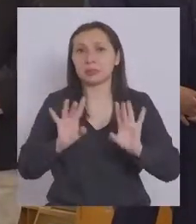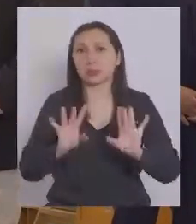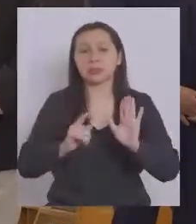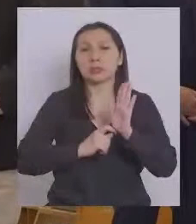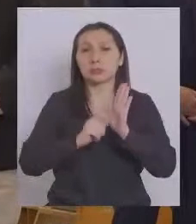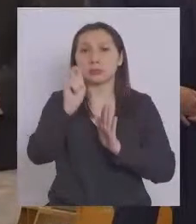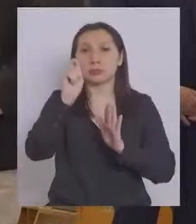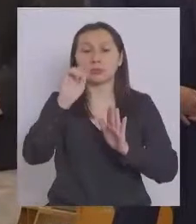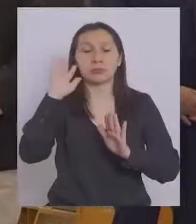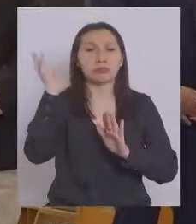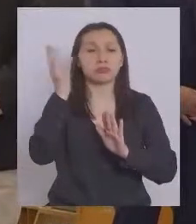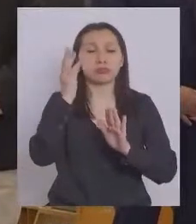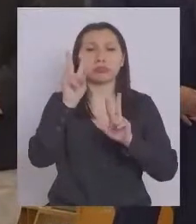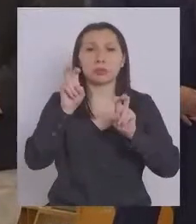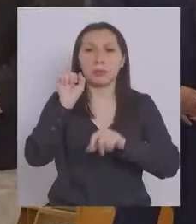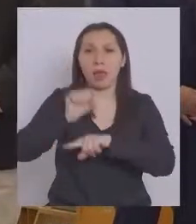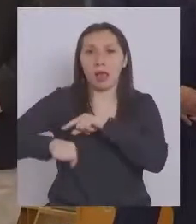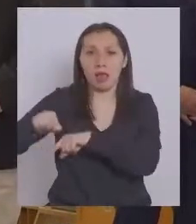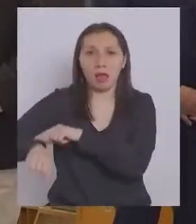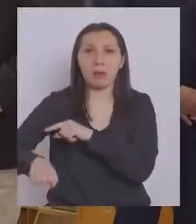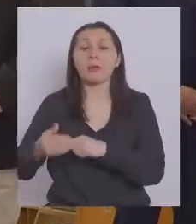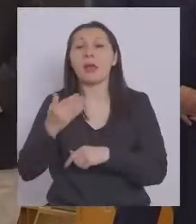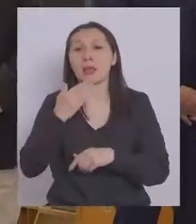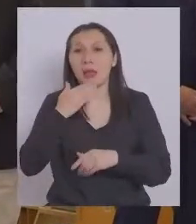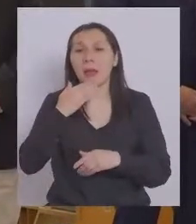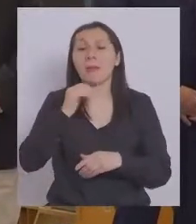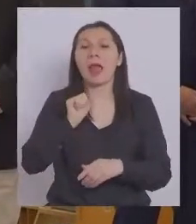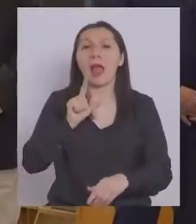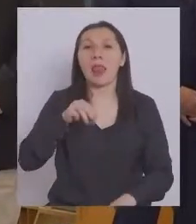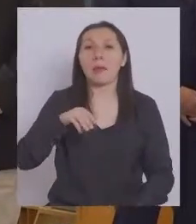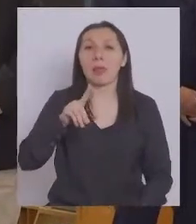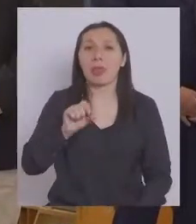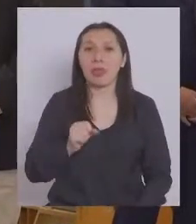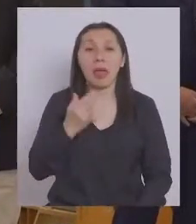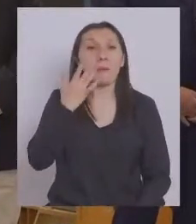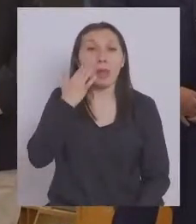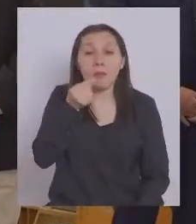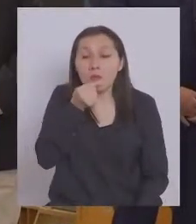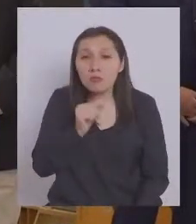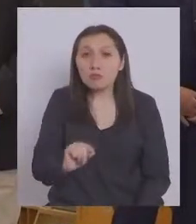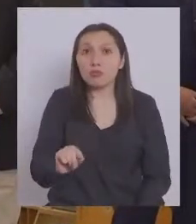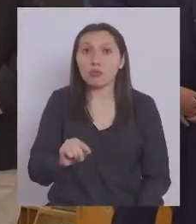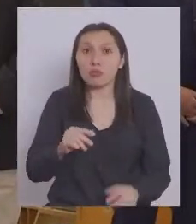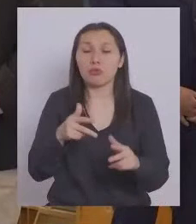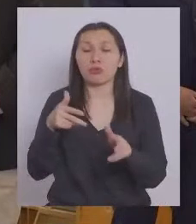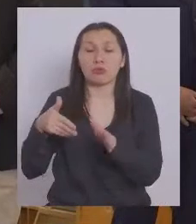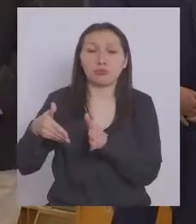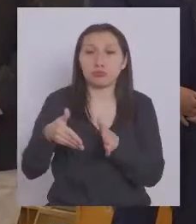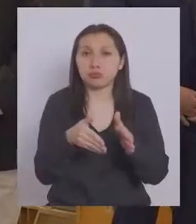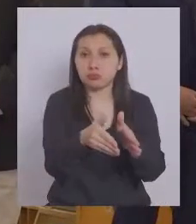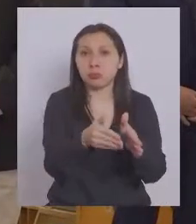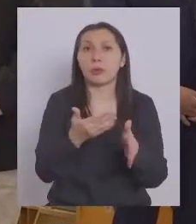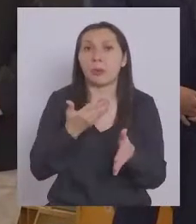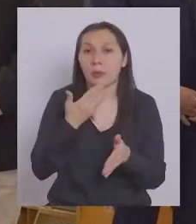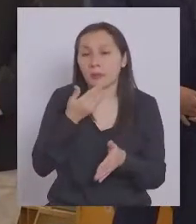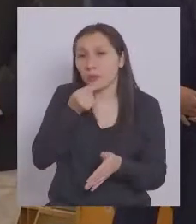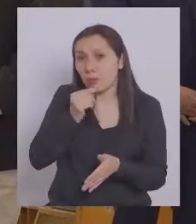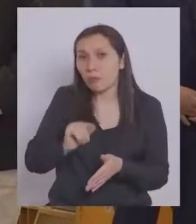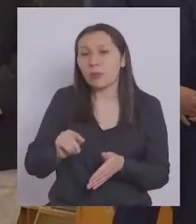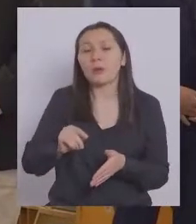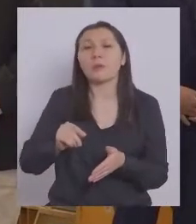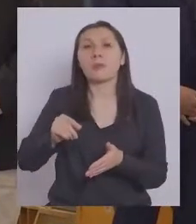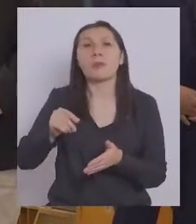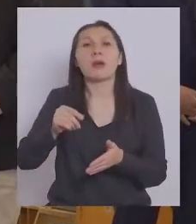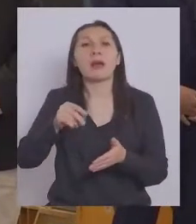de calificación ambiental aprobada, como Alameda Melipilla, que va a empezar obras muy pronto, como